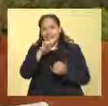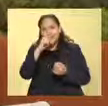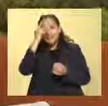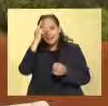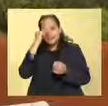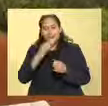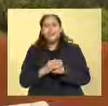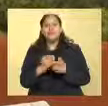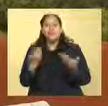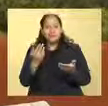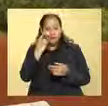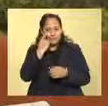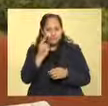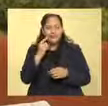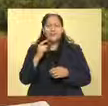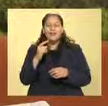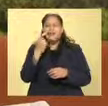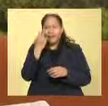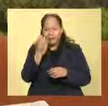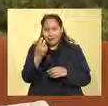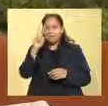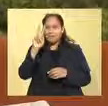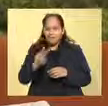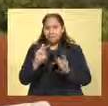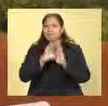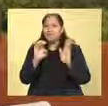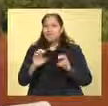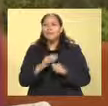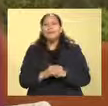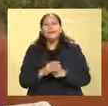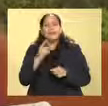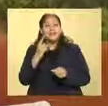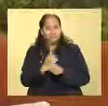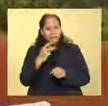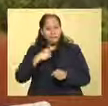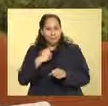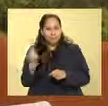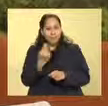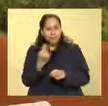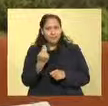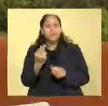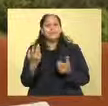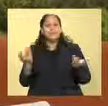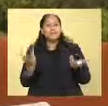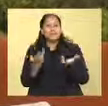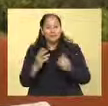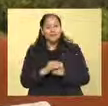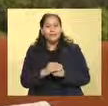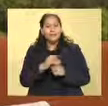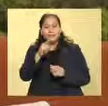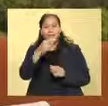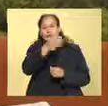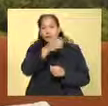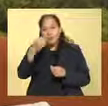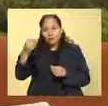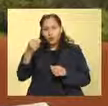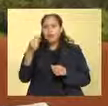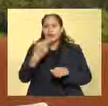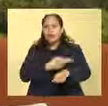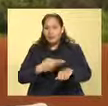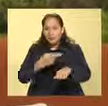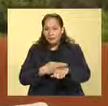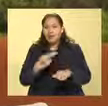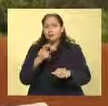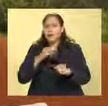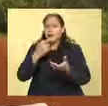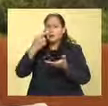Paola. Pues miren, efectivamente, bueno, lo primero que debemos de hacer es organizarnos. ¿Cuáles son